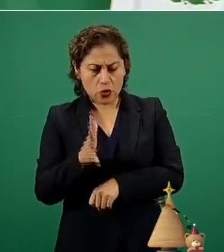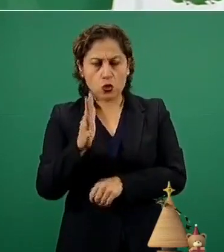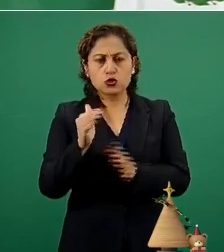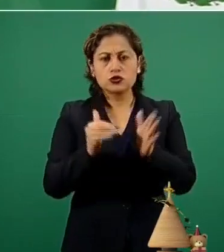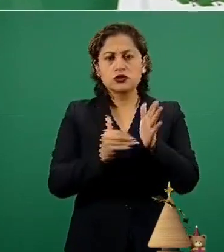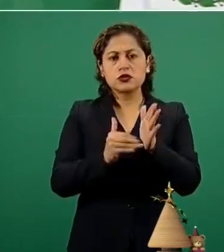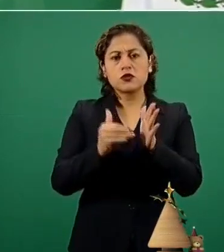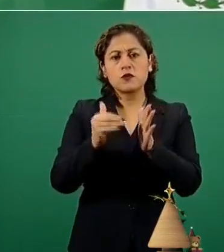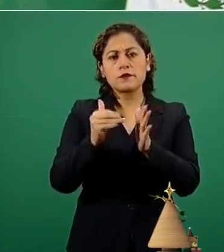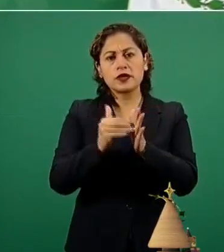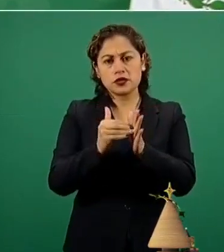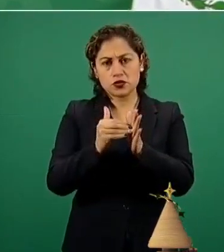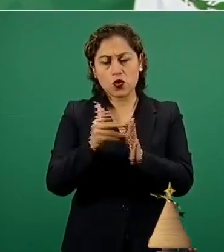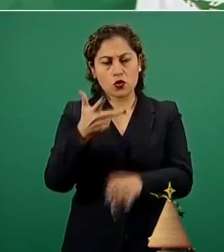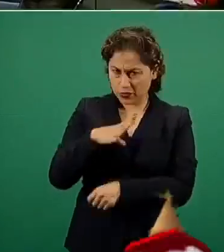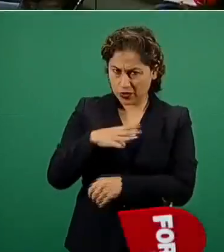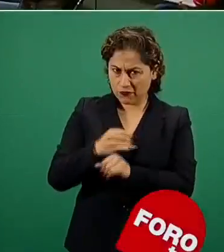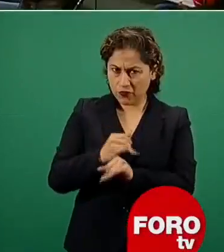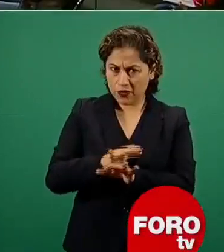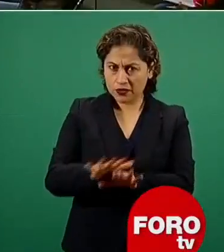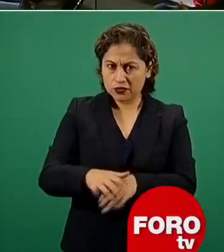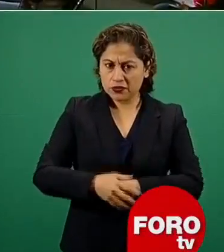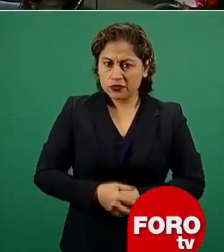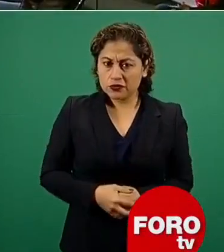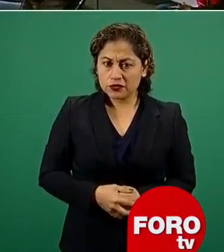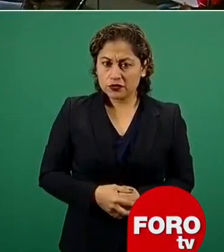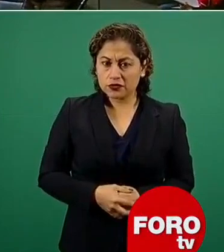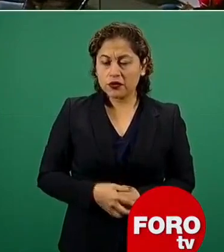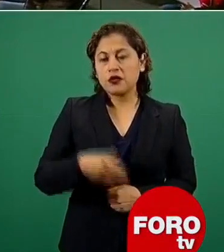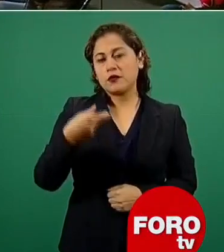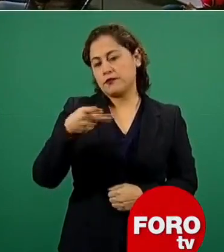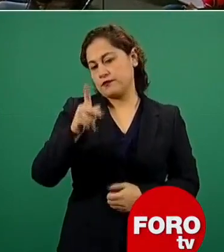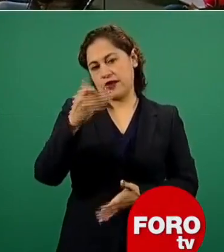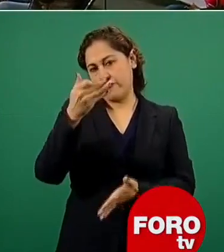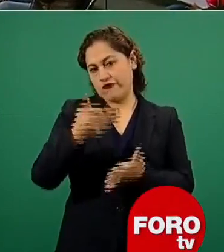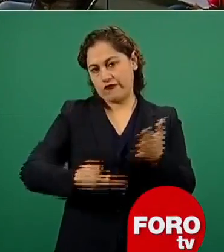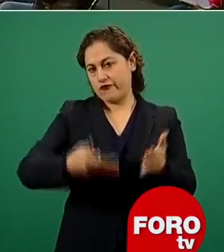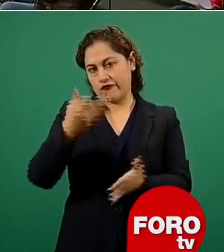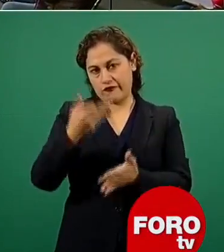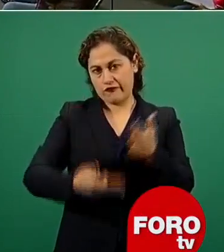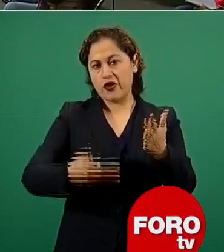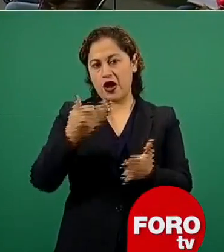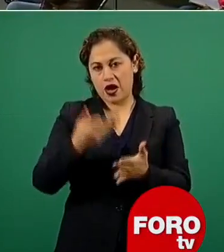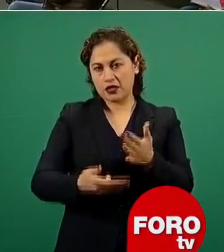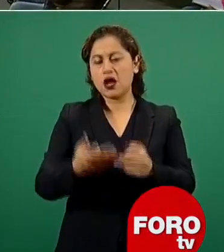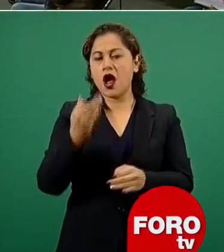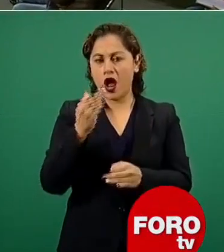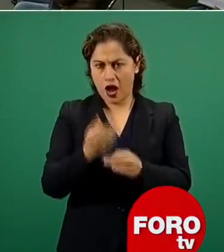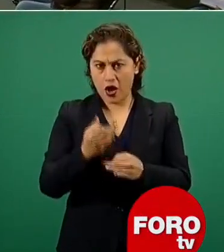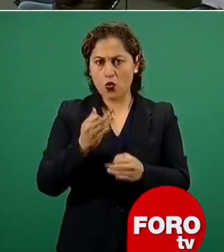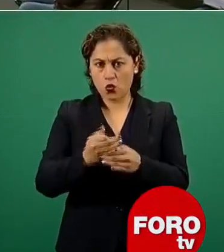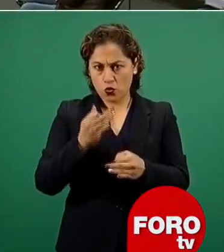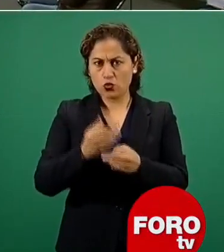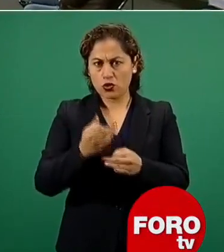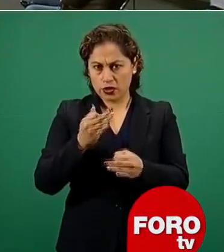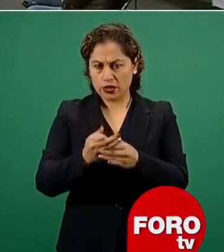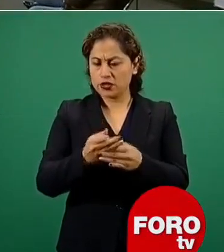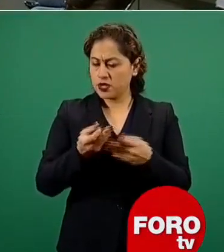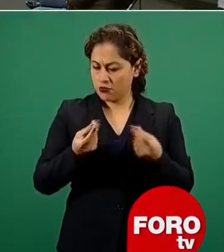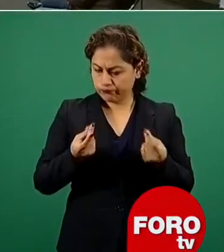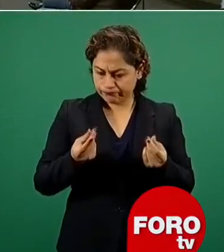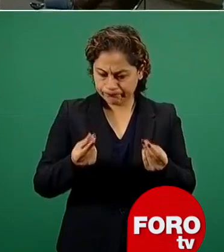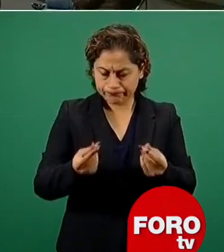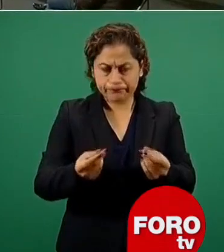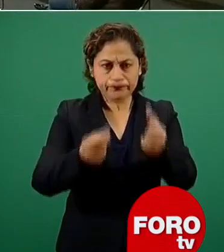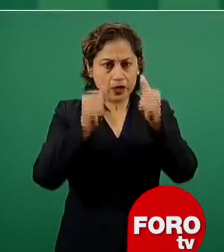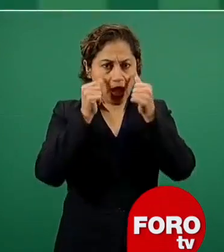millones de dosis aplicadas, pero falta todavía y, o sea, estamos en tiempo para que se vacune a todos, ¿no?